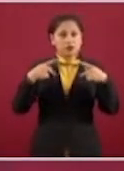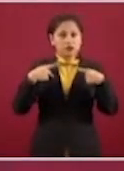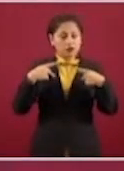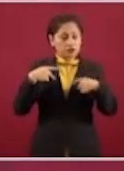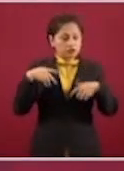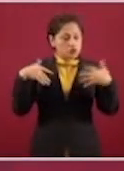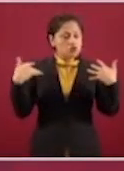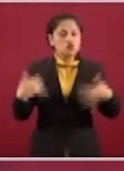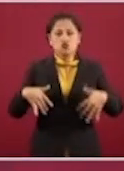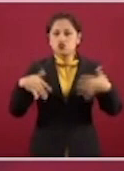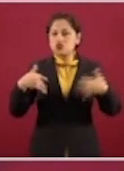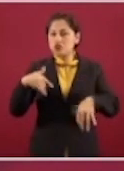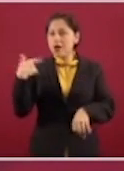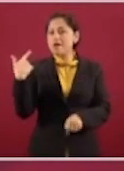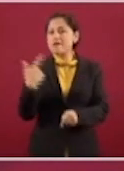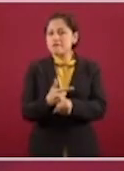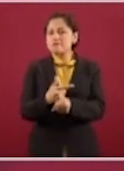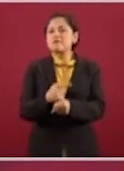consciente.